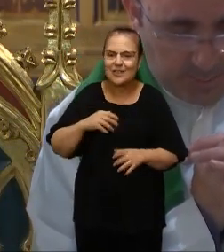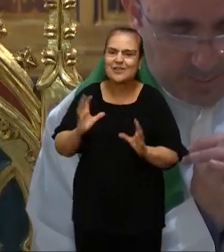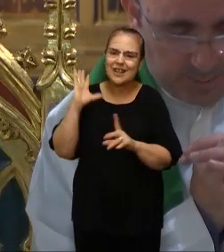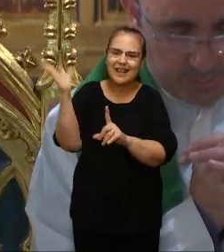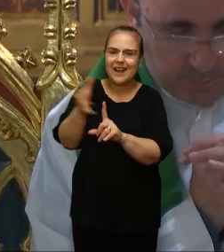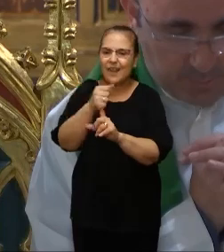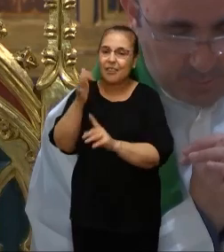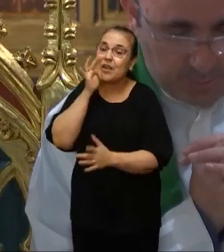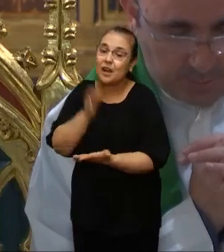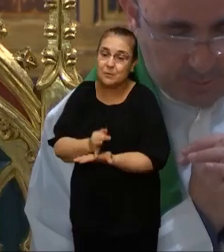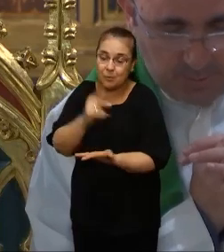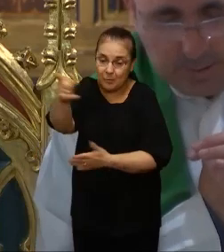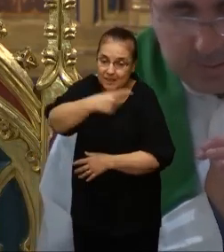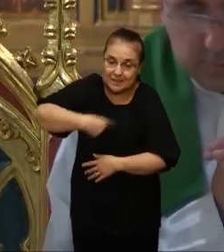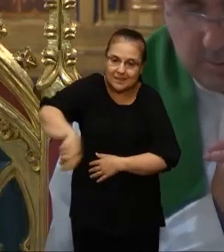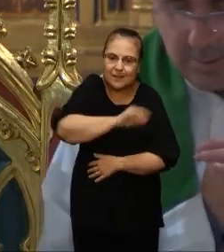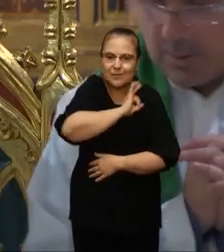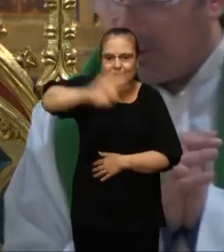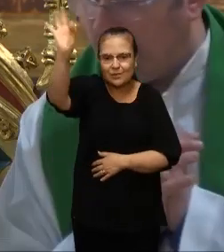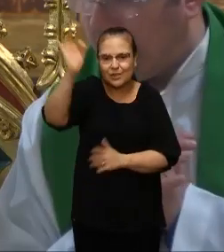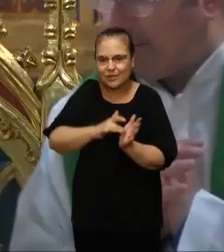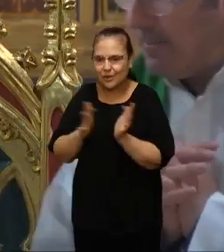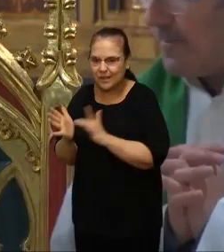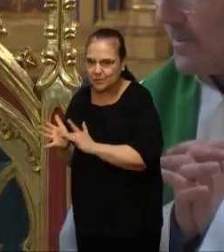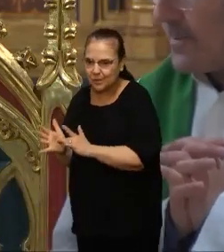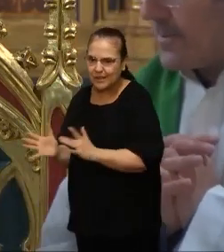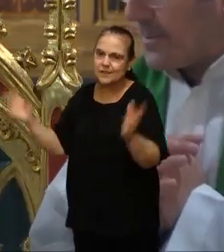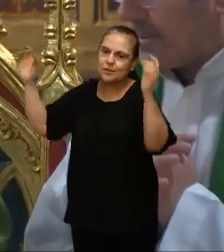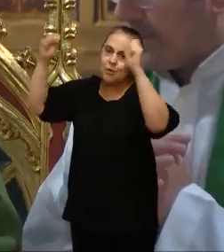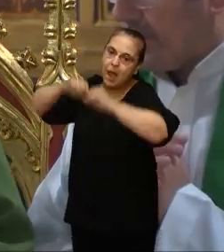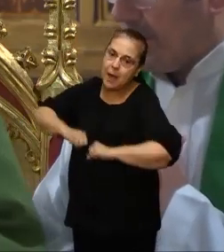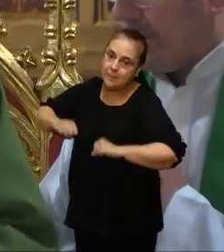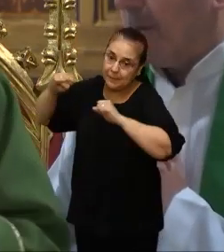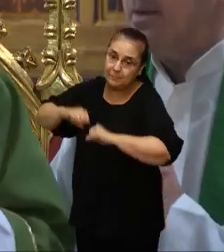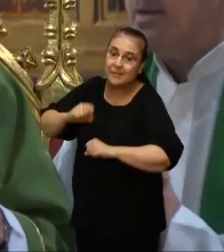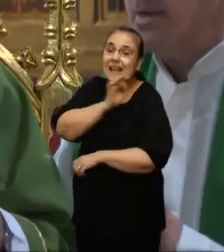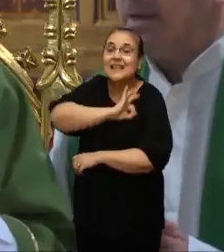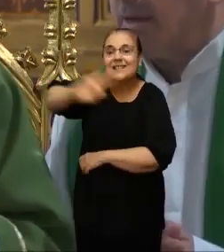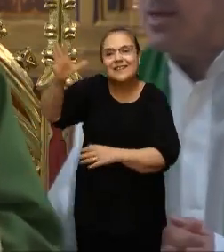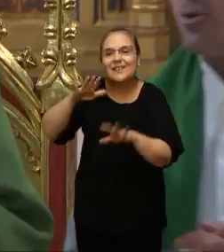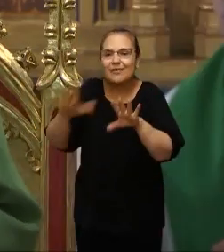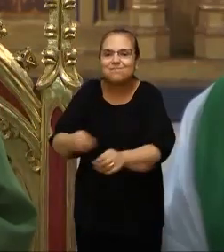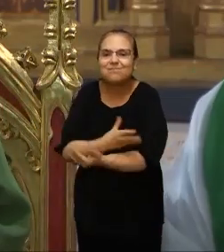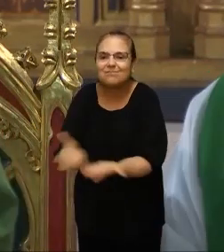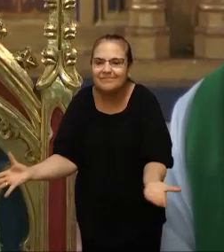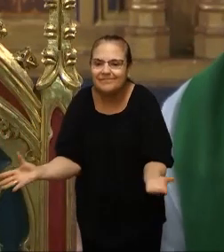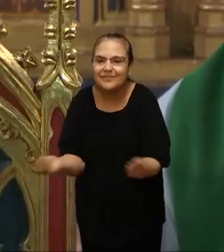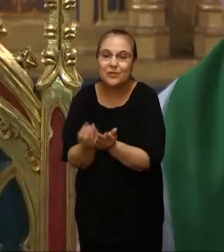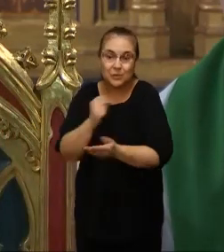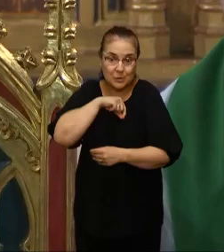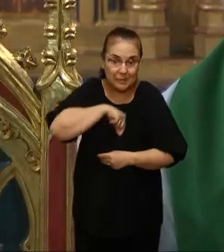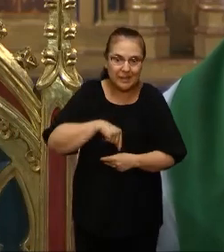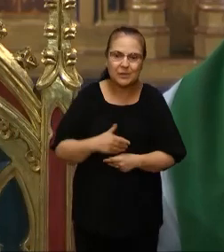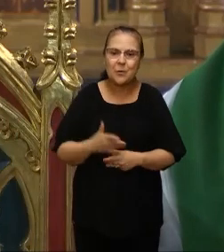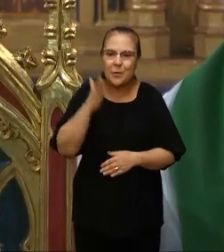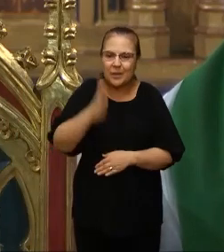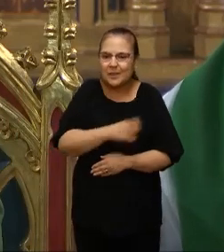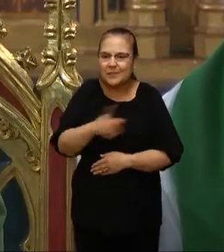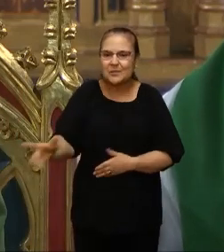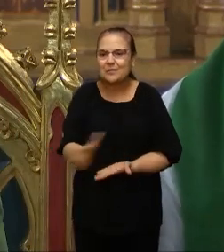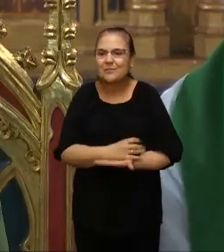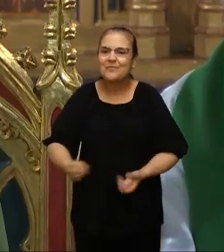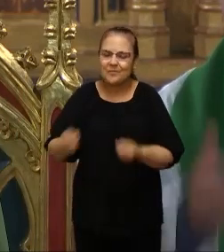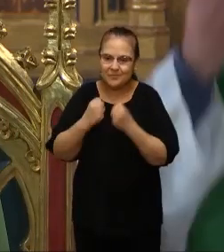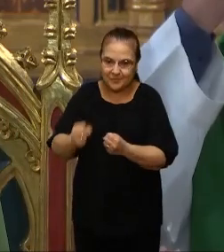alcanzar las promesas de nuestro Señor Jesucristo. Amén. El Señor esté con vosotros. La bendición de